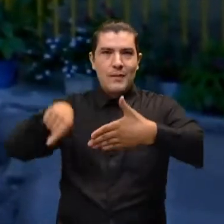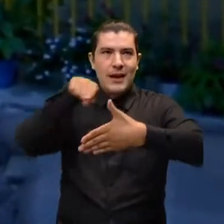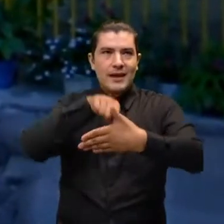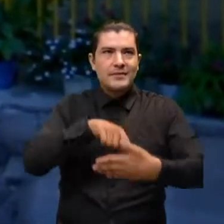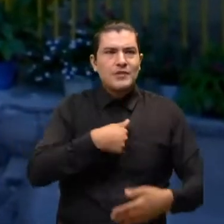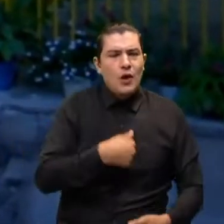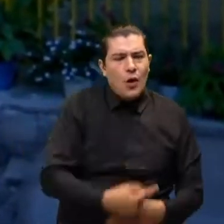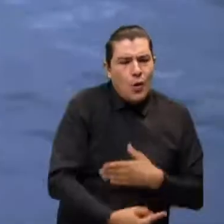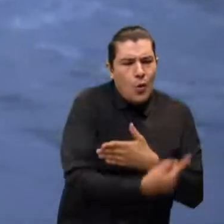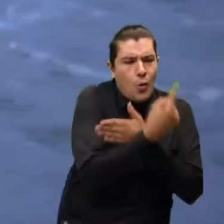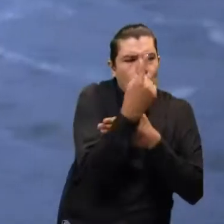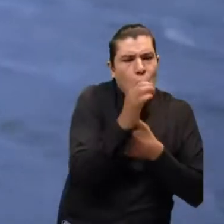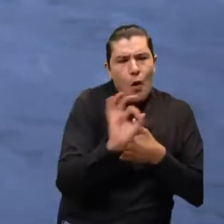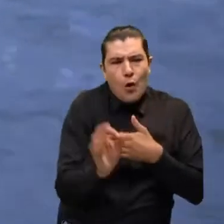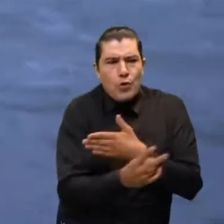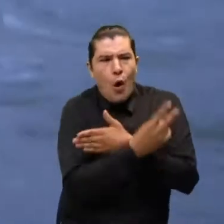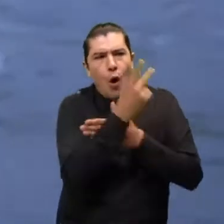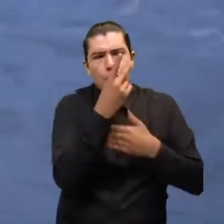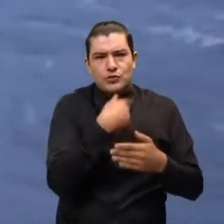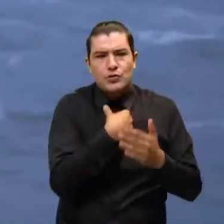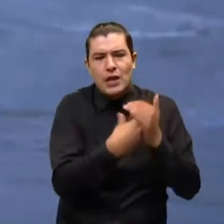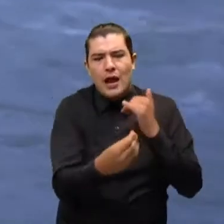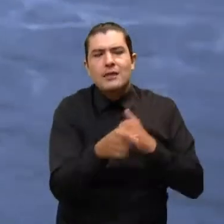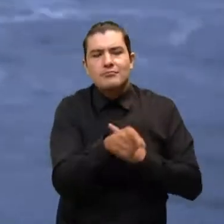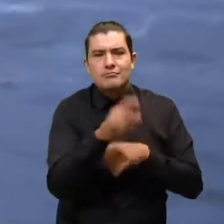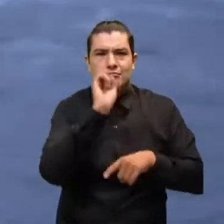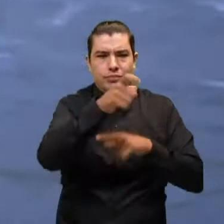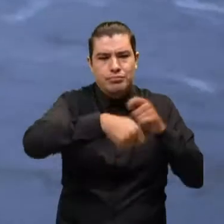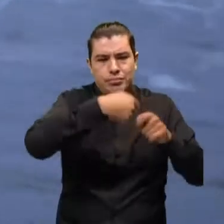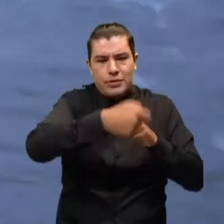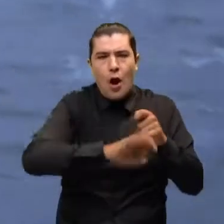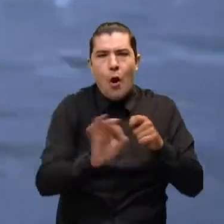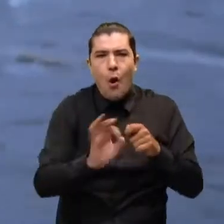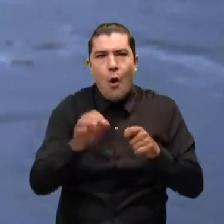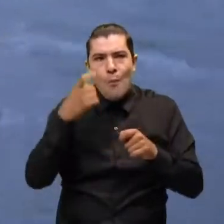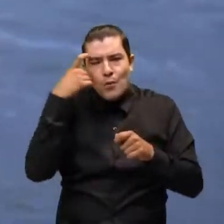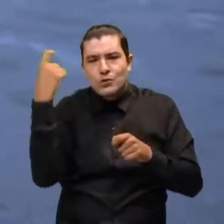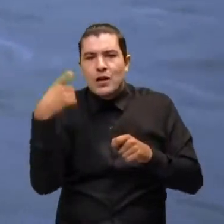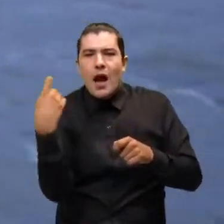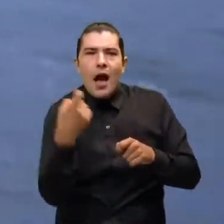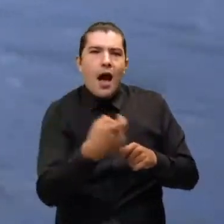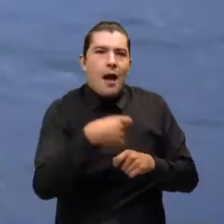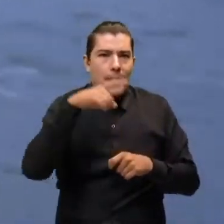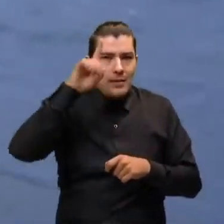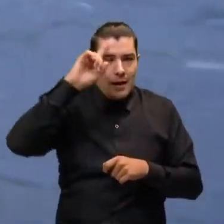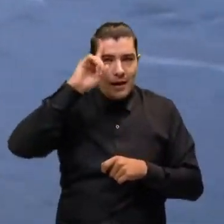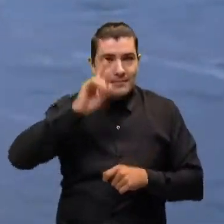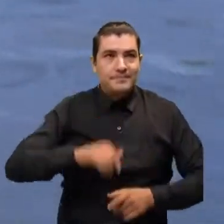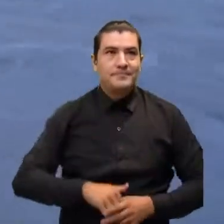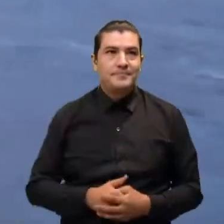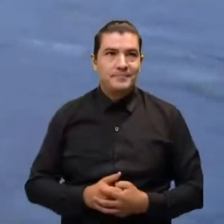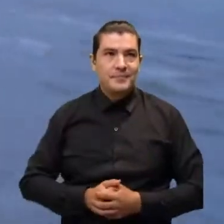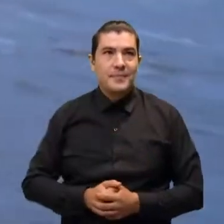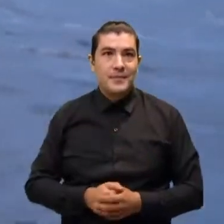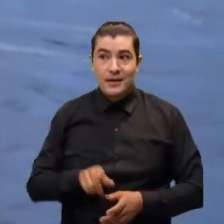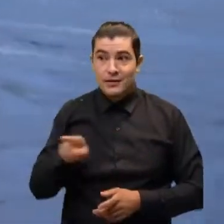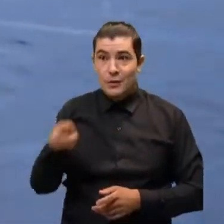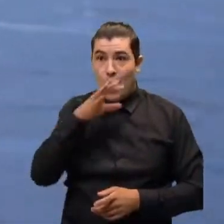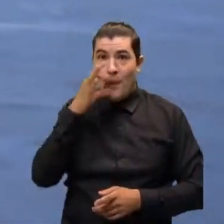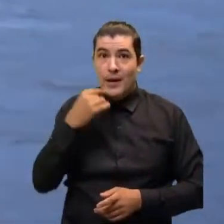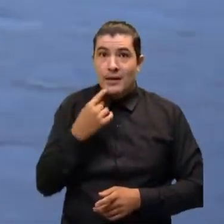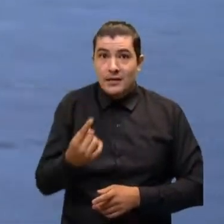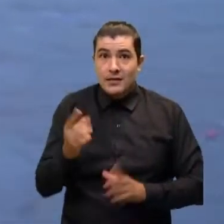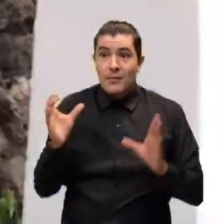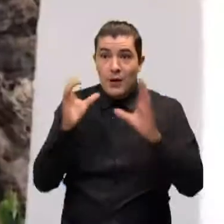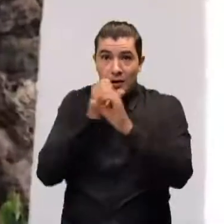o a coger madera. En torno al río se tejen muchos mitos. Este veterano leñatero asegura que en las noches ve al Mohán. Sí,